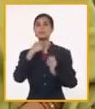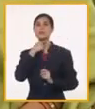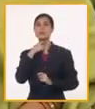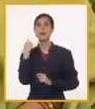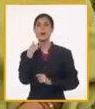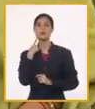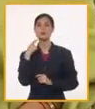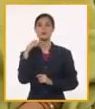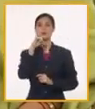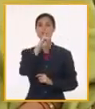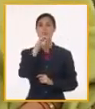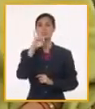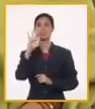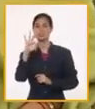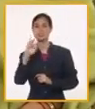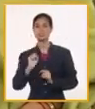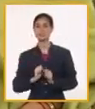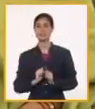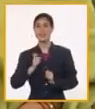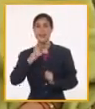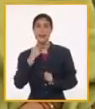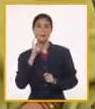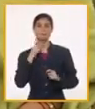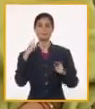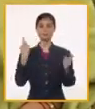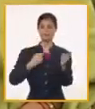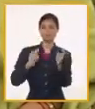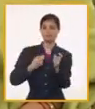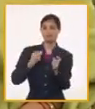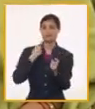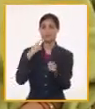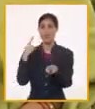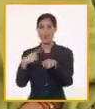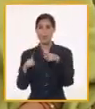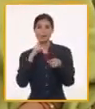Matanzas. Ofensiva revolucionaria, zafra del 70,